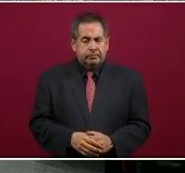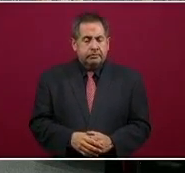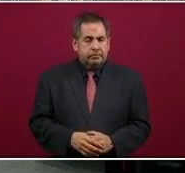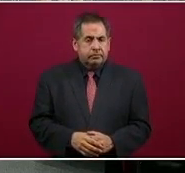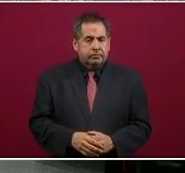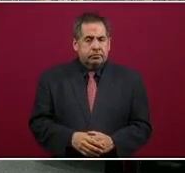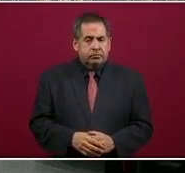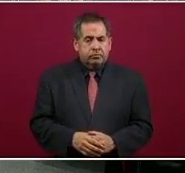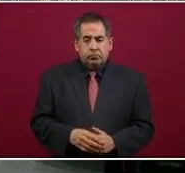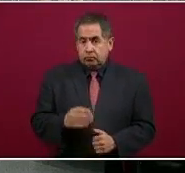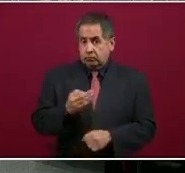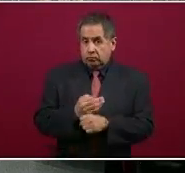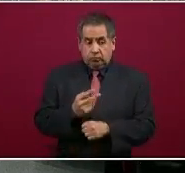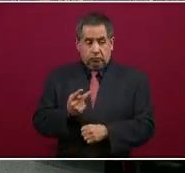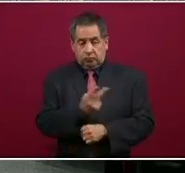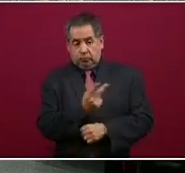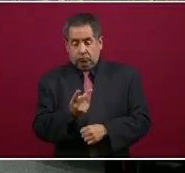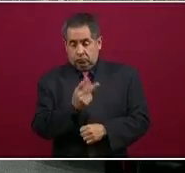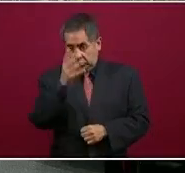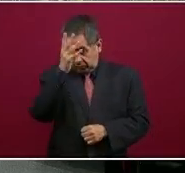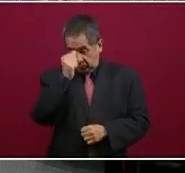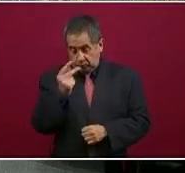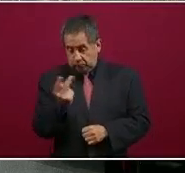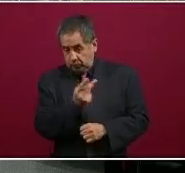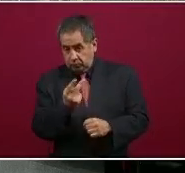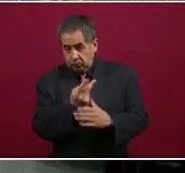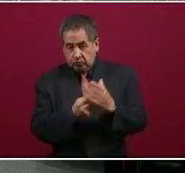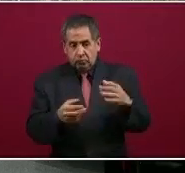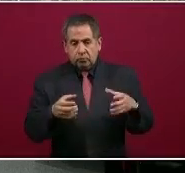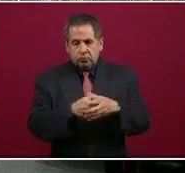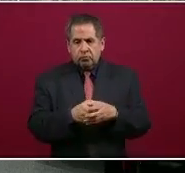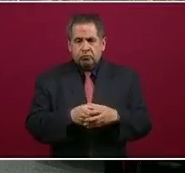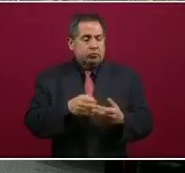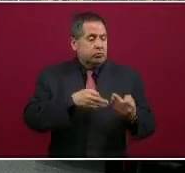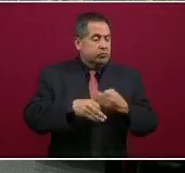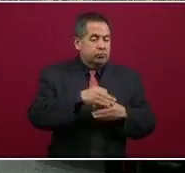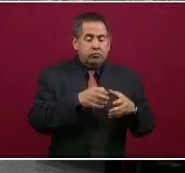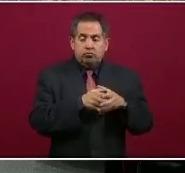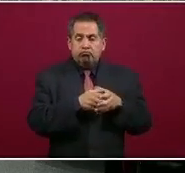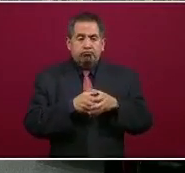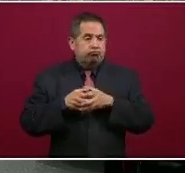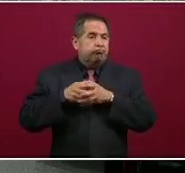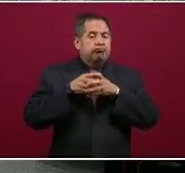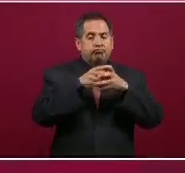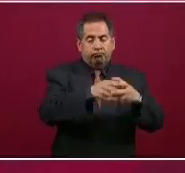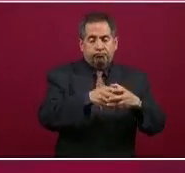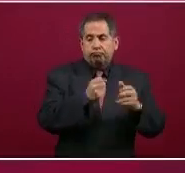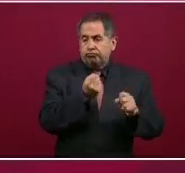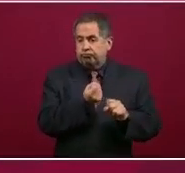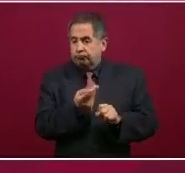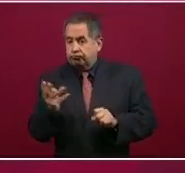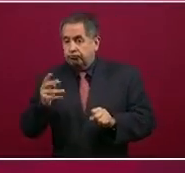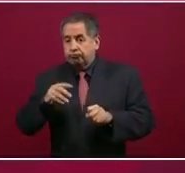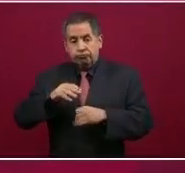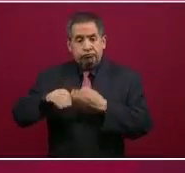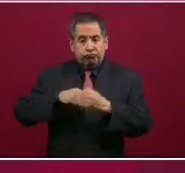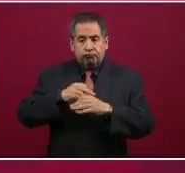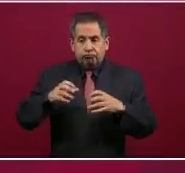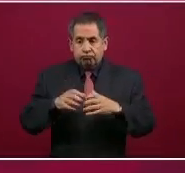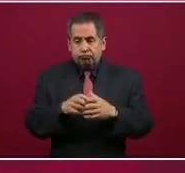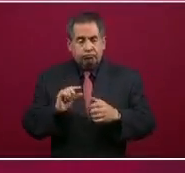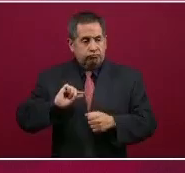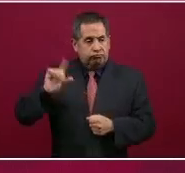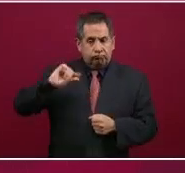Se están poniendo de acuerdo, pero sí, es una misión, van varios